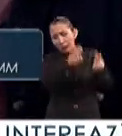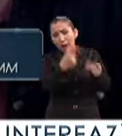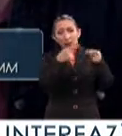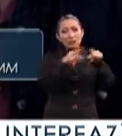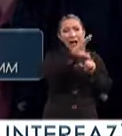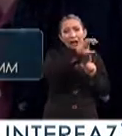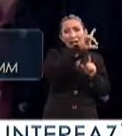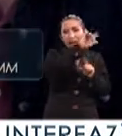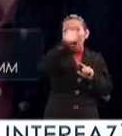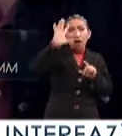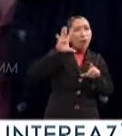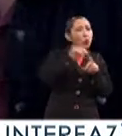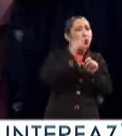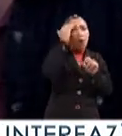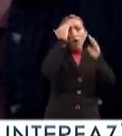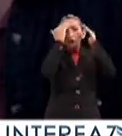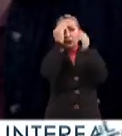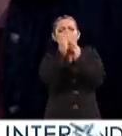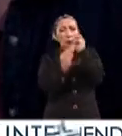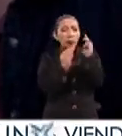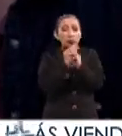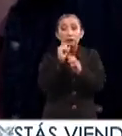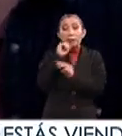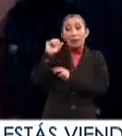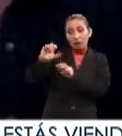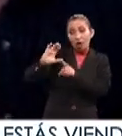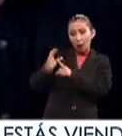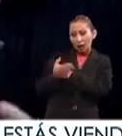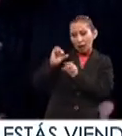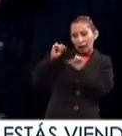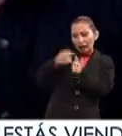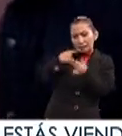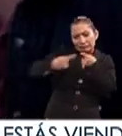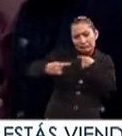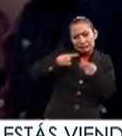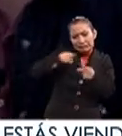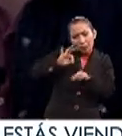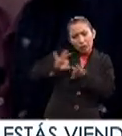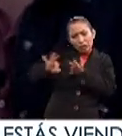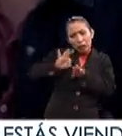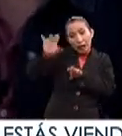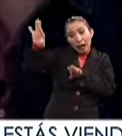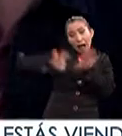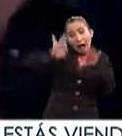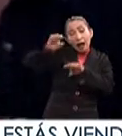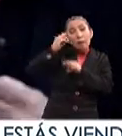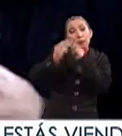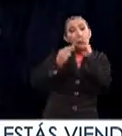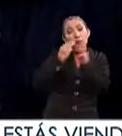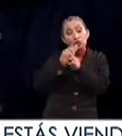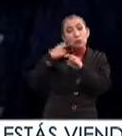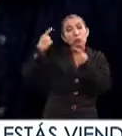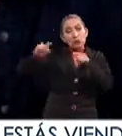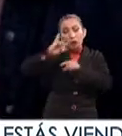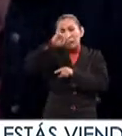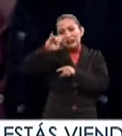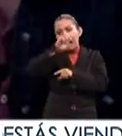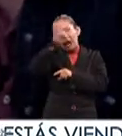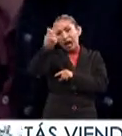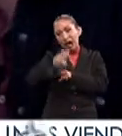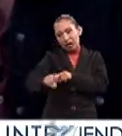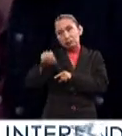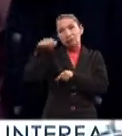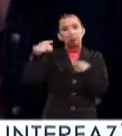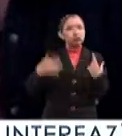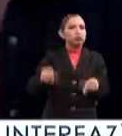música clásica universal, y desde hace algunos años con este comité artístico hemos empezado a tratar de trabajar en la música del mundo, el jazz por supuesto, que es